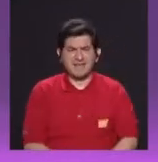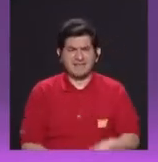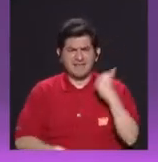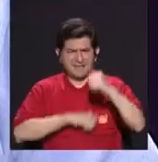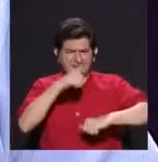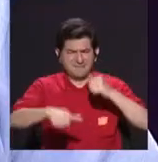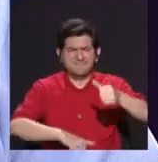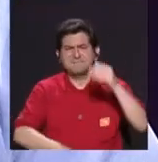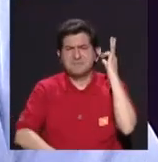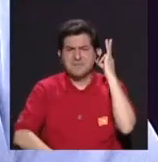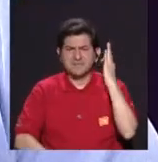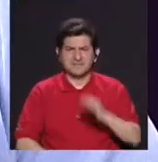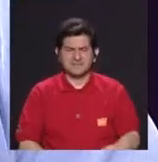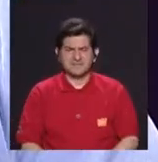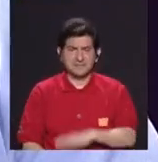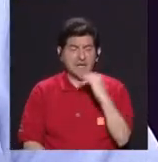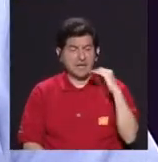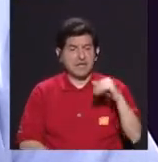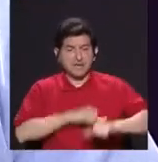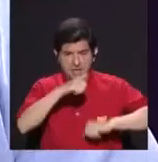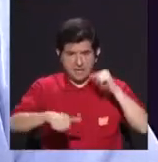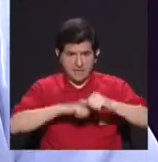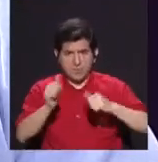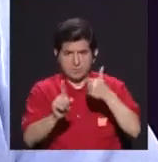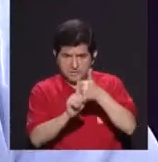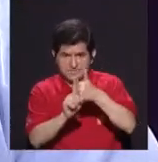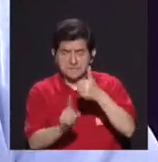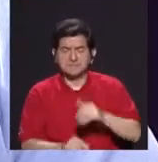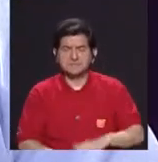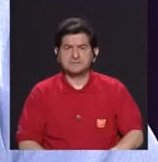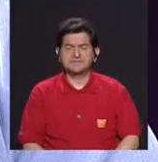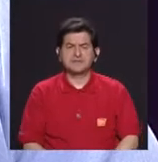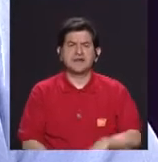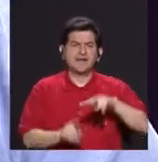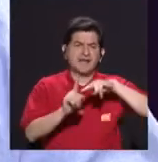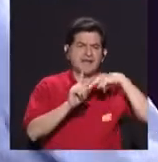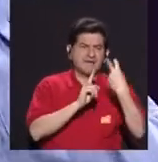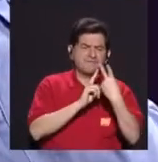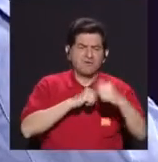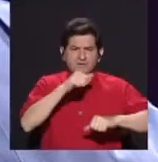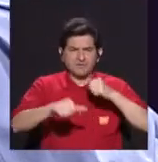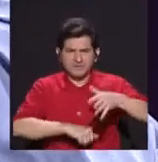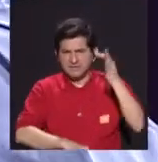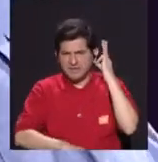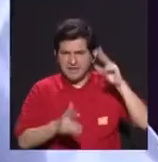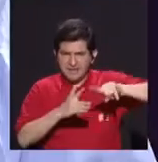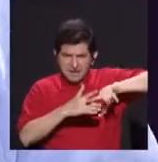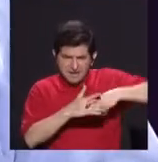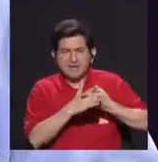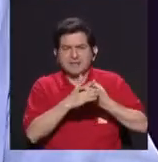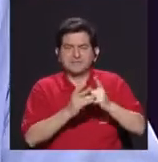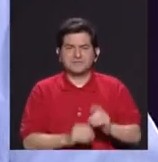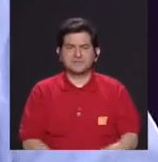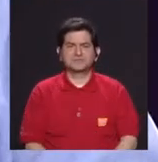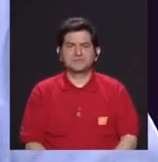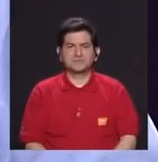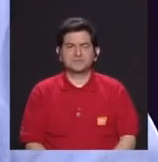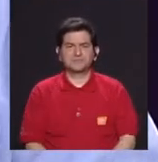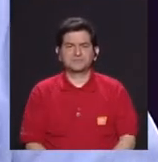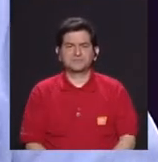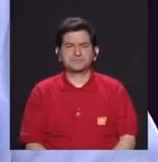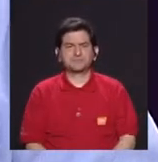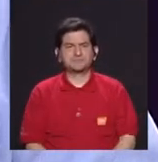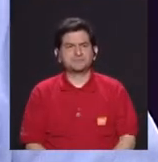feminismo sila y la lucha feminista si el enfoque feminista buen inicio con con uno del enfoque feminista